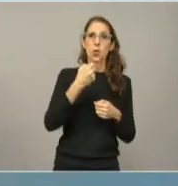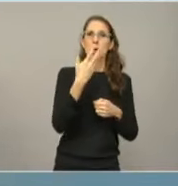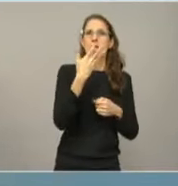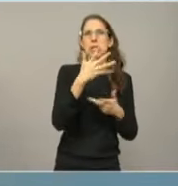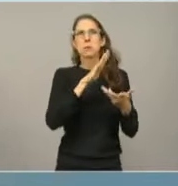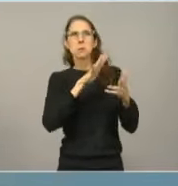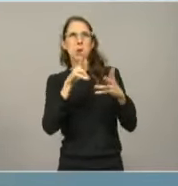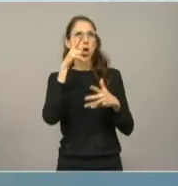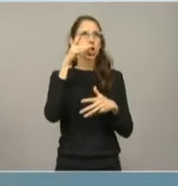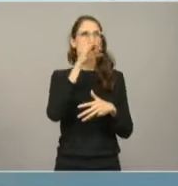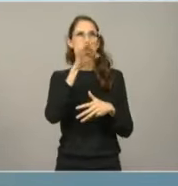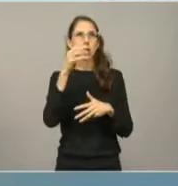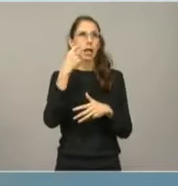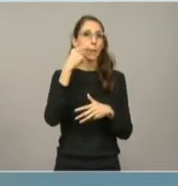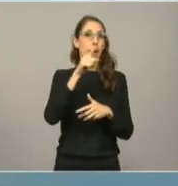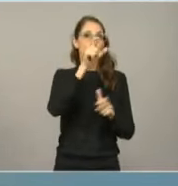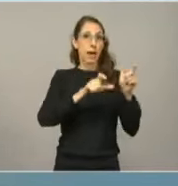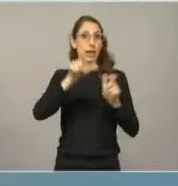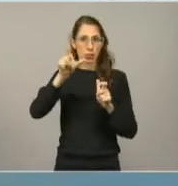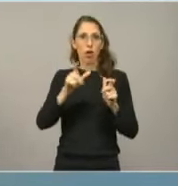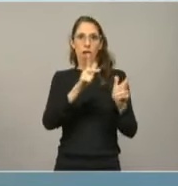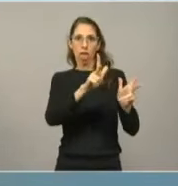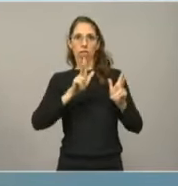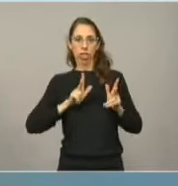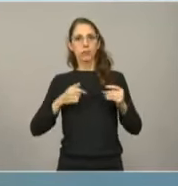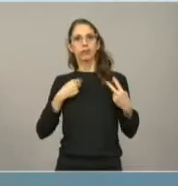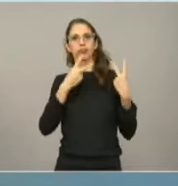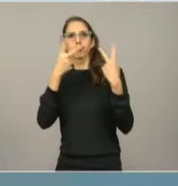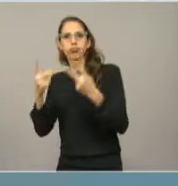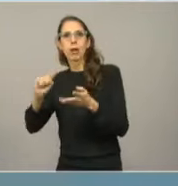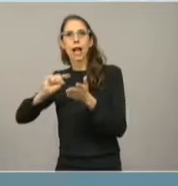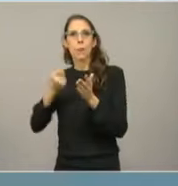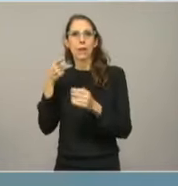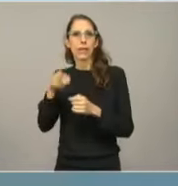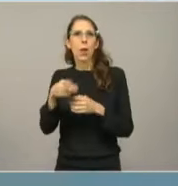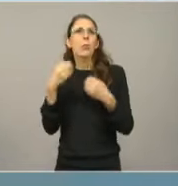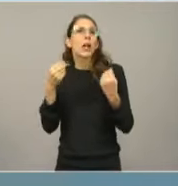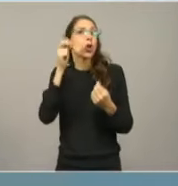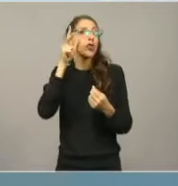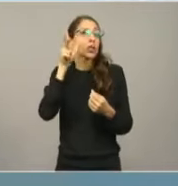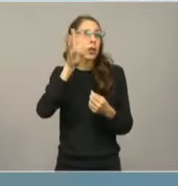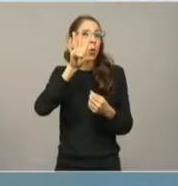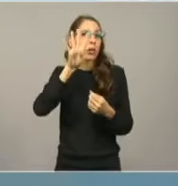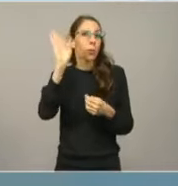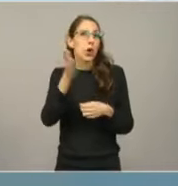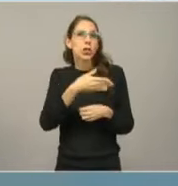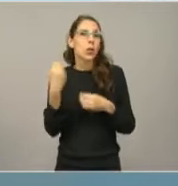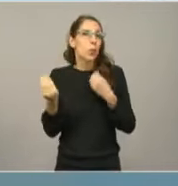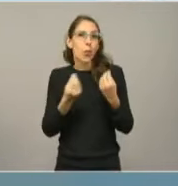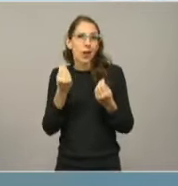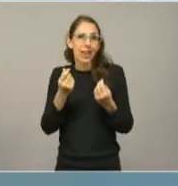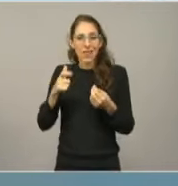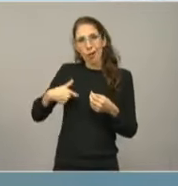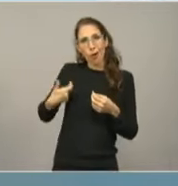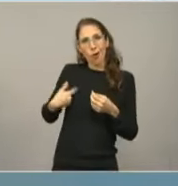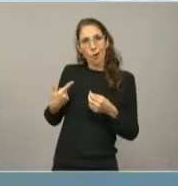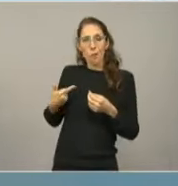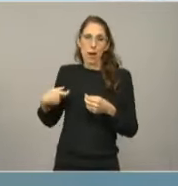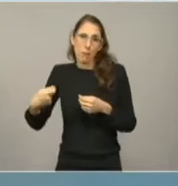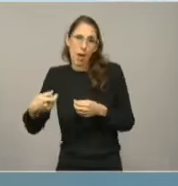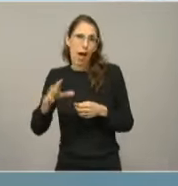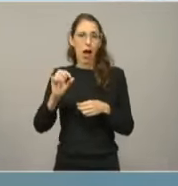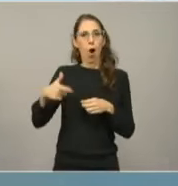800000 personas que deten la ciudad de Buenos Aires el 84 es porque tienen ahí a su sistema de obra social o